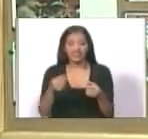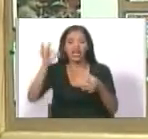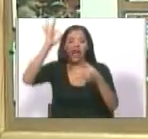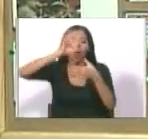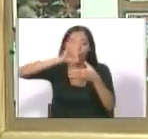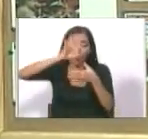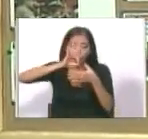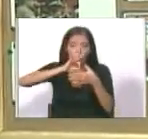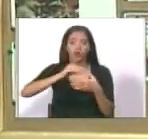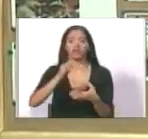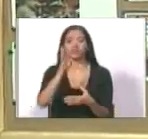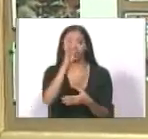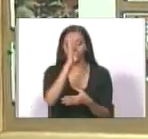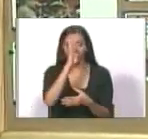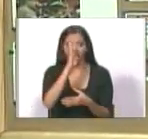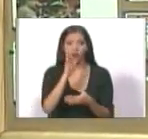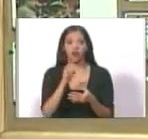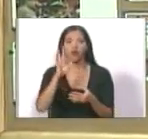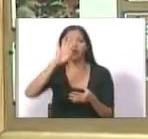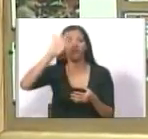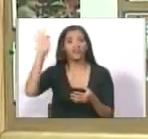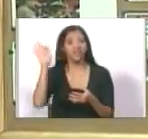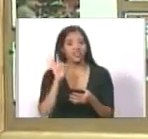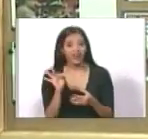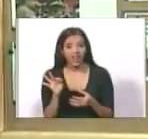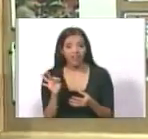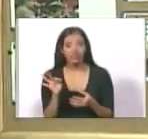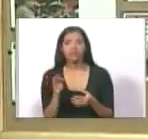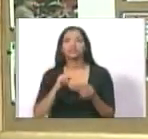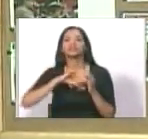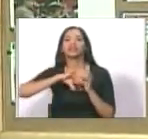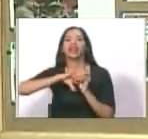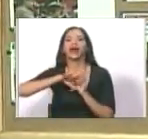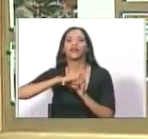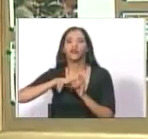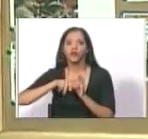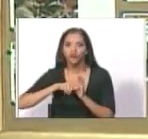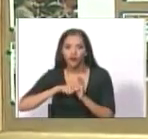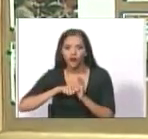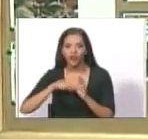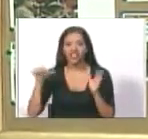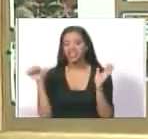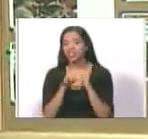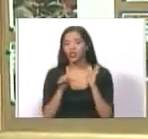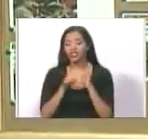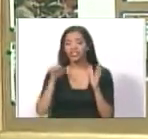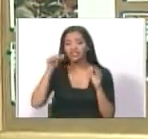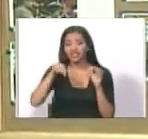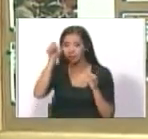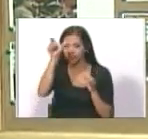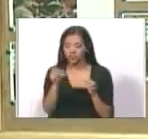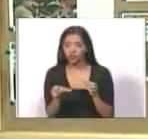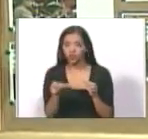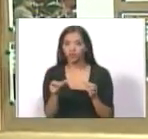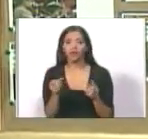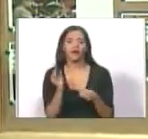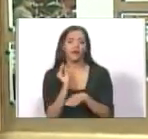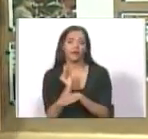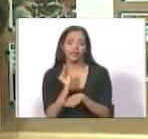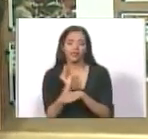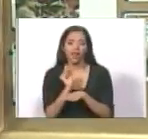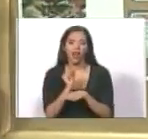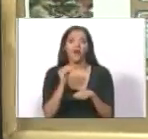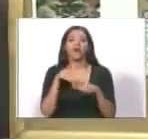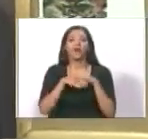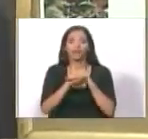del Banco Federal se la robó. ¿Y dónde está Messerhane ahorita? Protegido en Estados